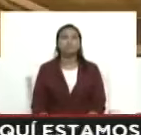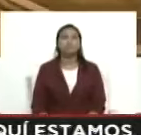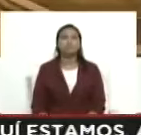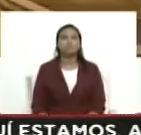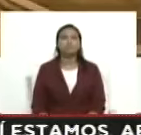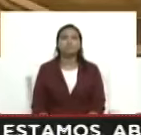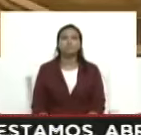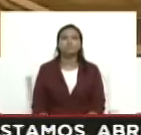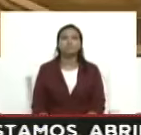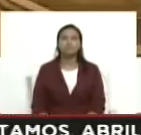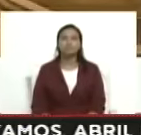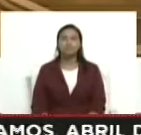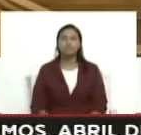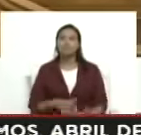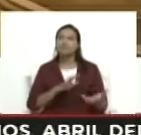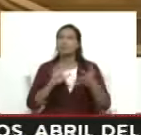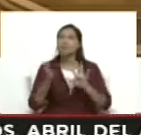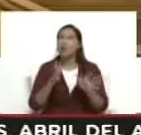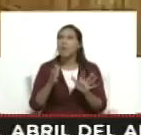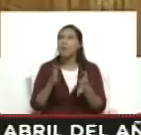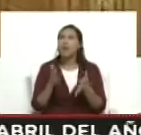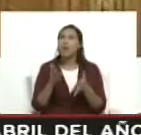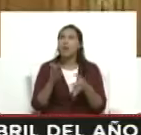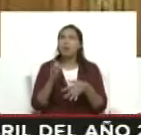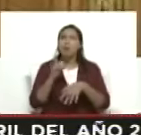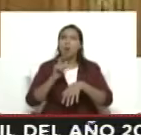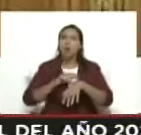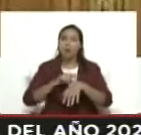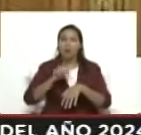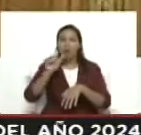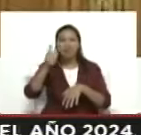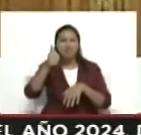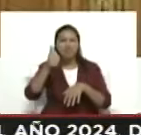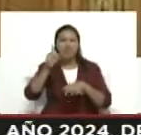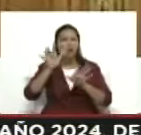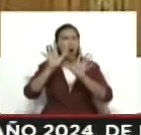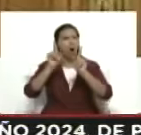¿Eran qué? Como a las 10, Churio, más o menos, cuando se lo llevaron. 11.